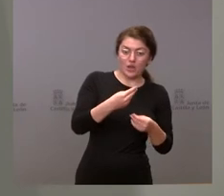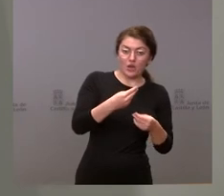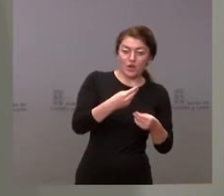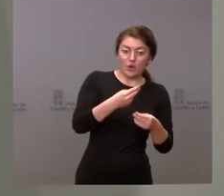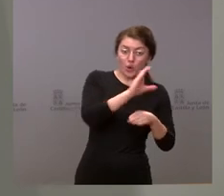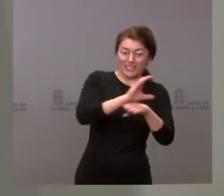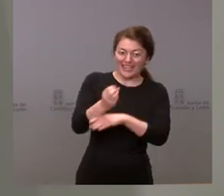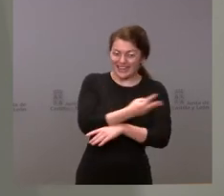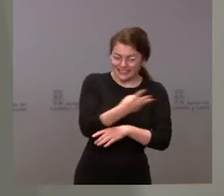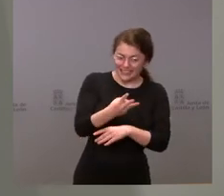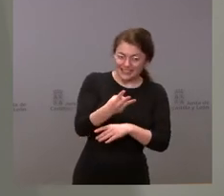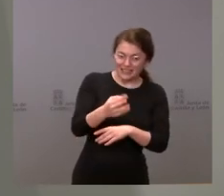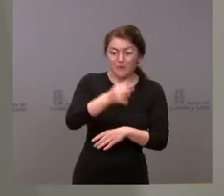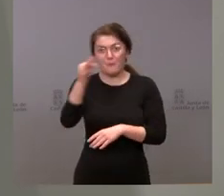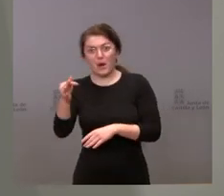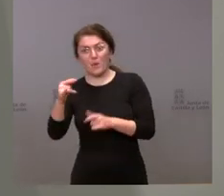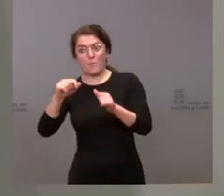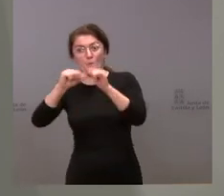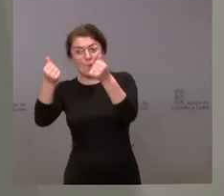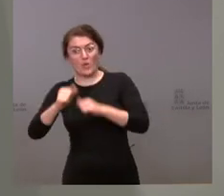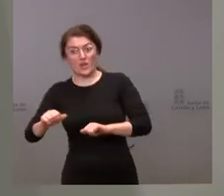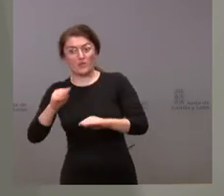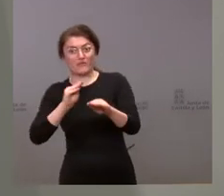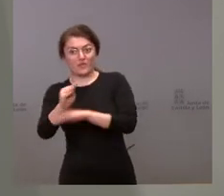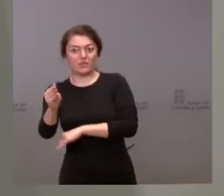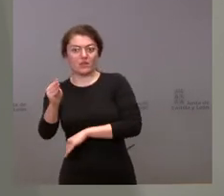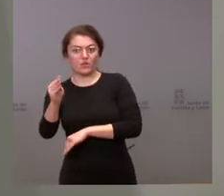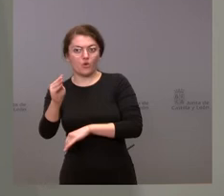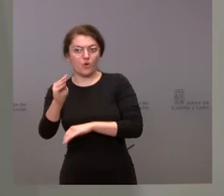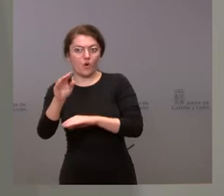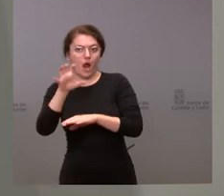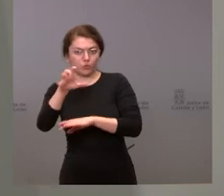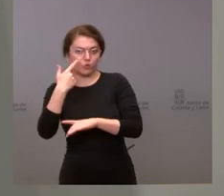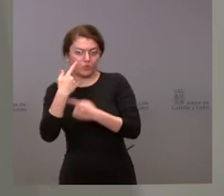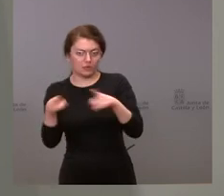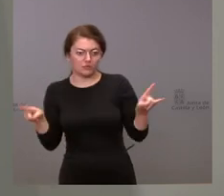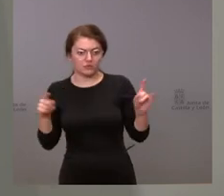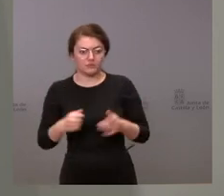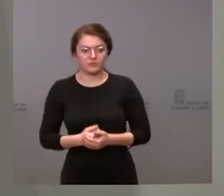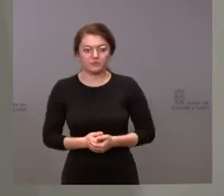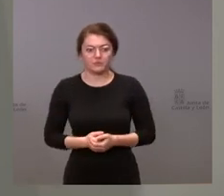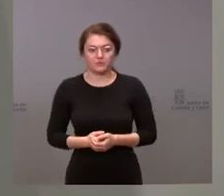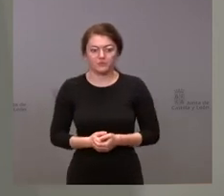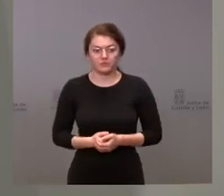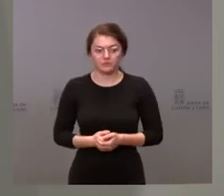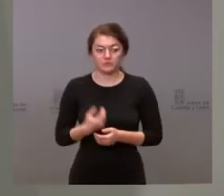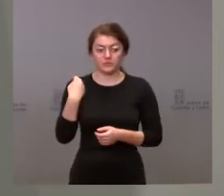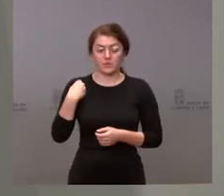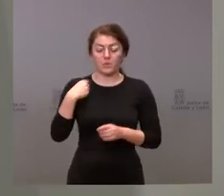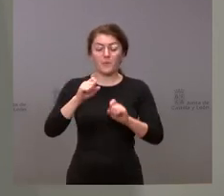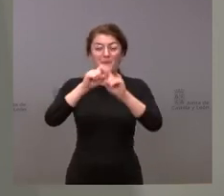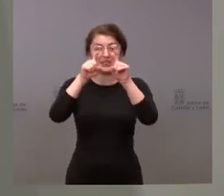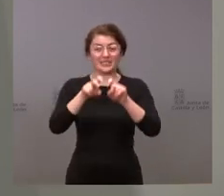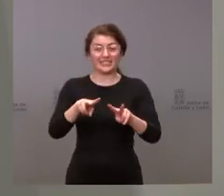modelo de financiación autonómica y por la última de las cuestiones donde usted pide una valoración en torno a la reforma laboral